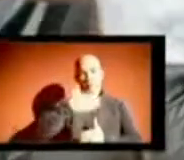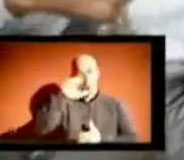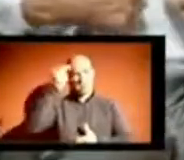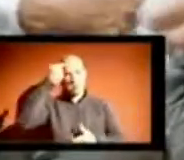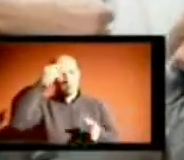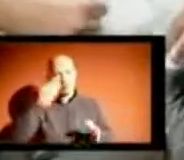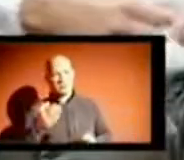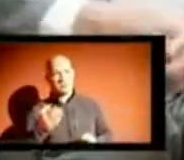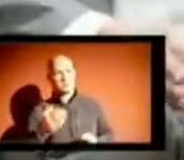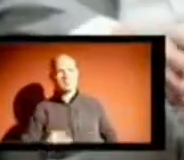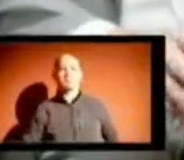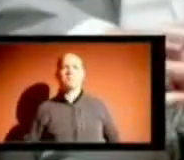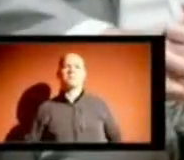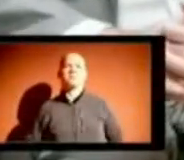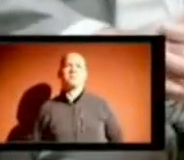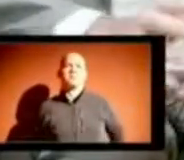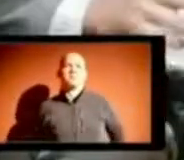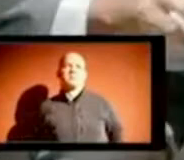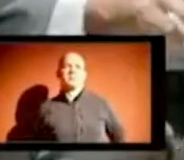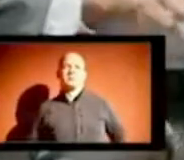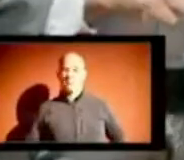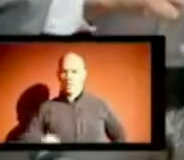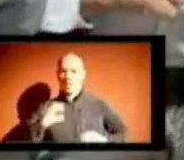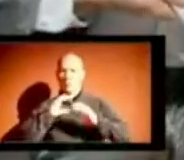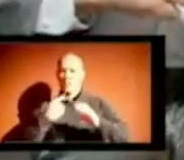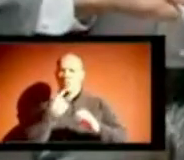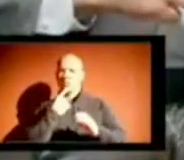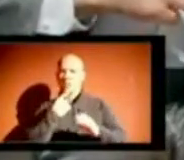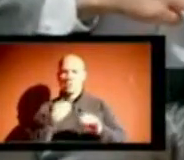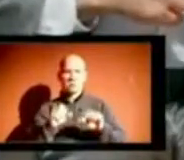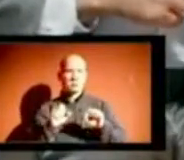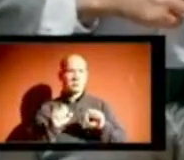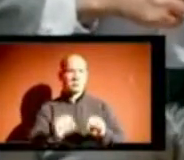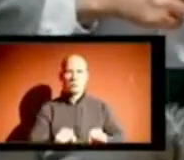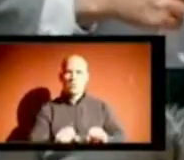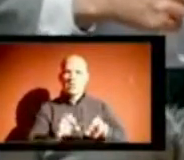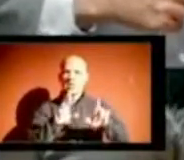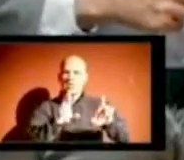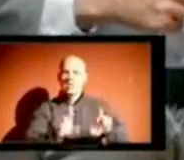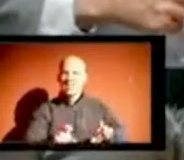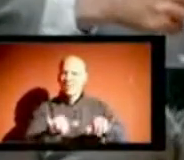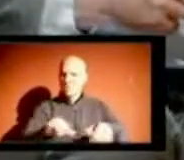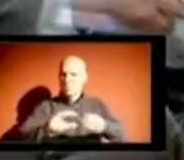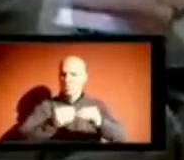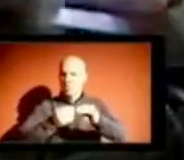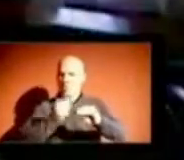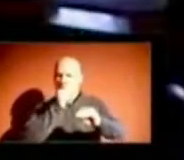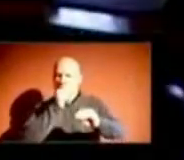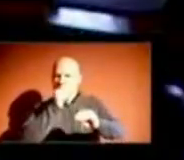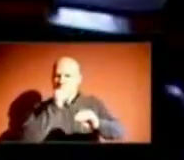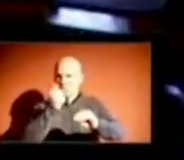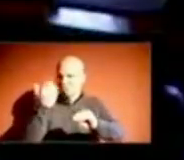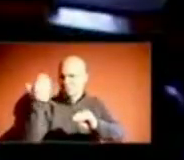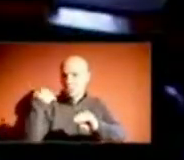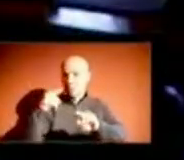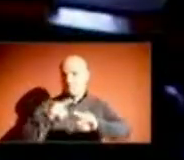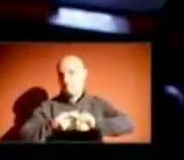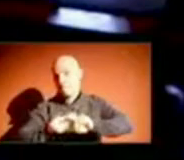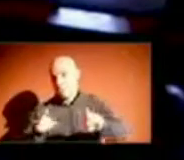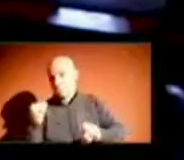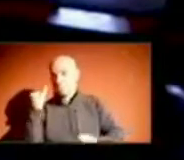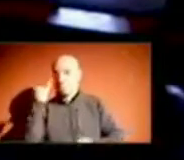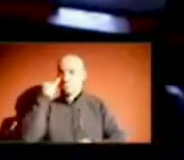comunicado lo dice, uno puede registrarse obviamente con el mismo número clave que tenía, pero en caso